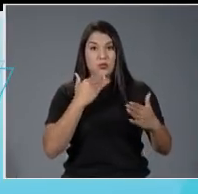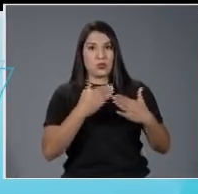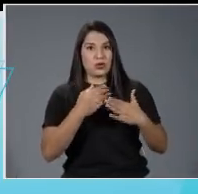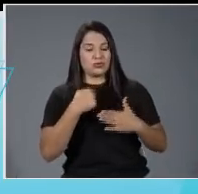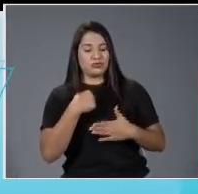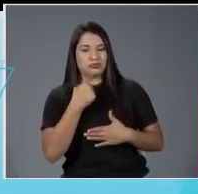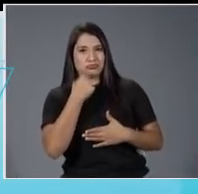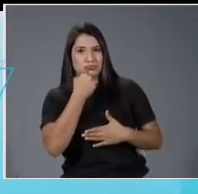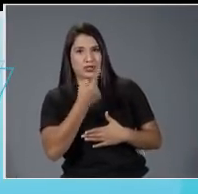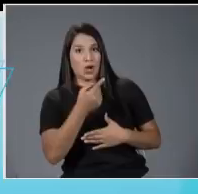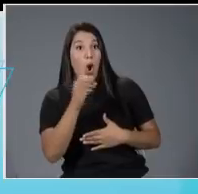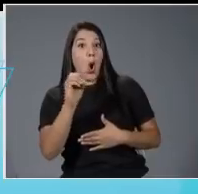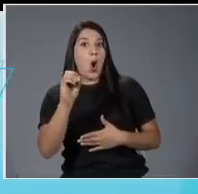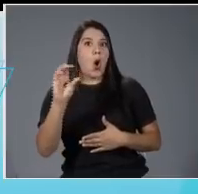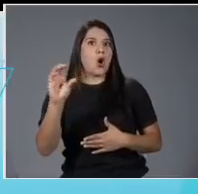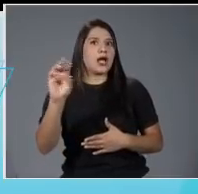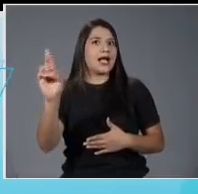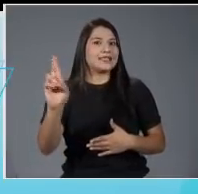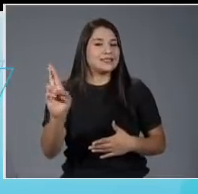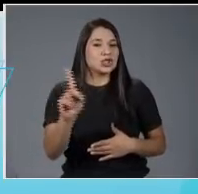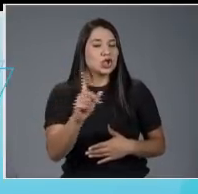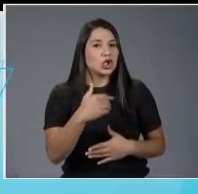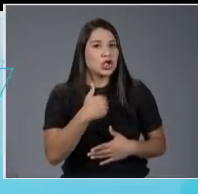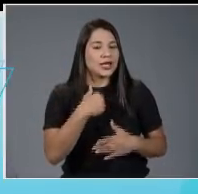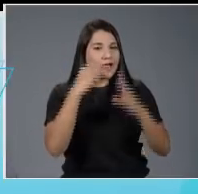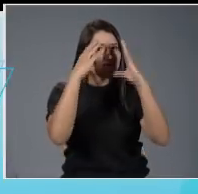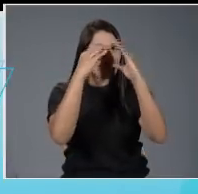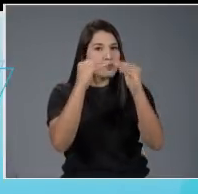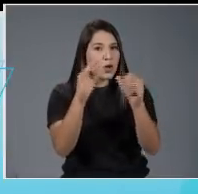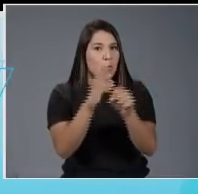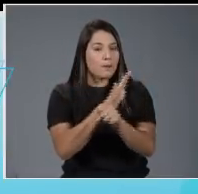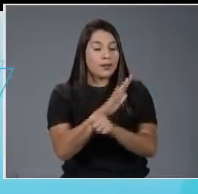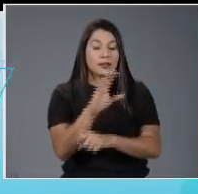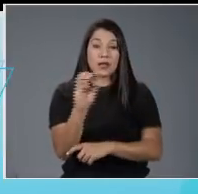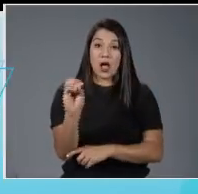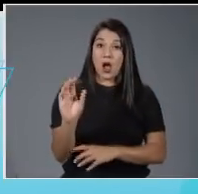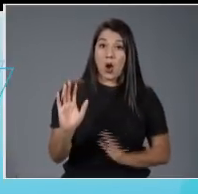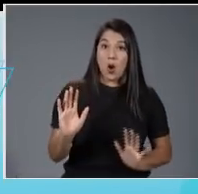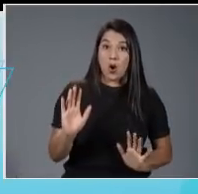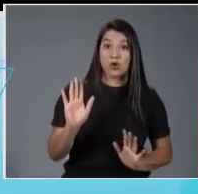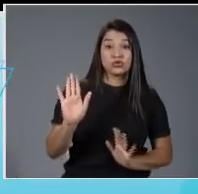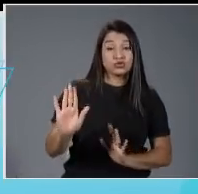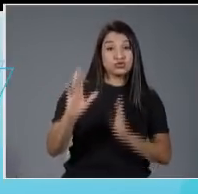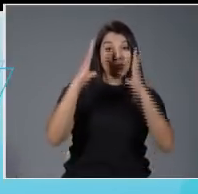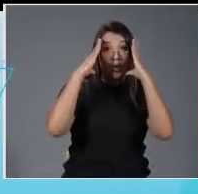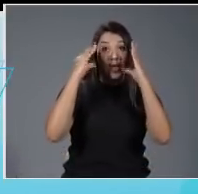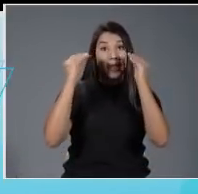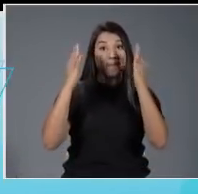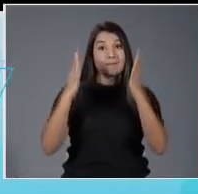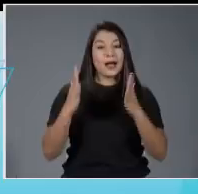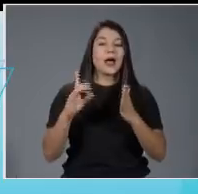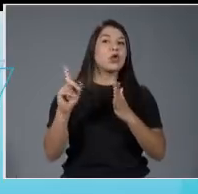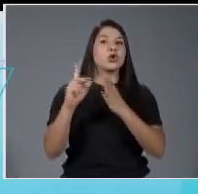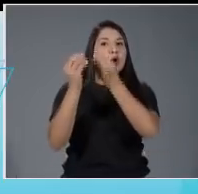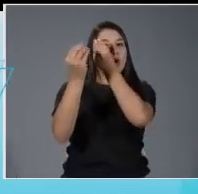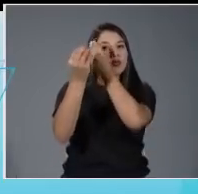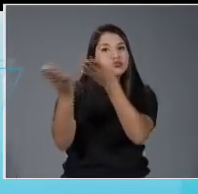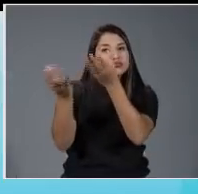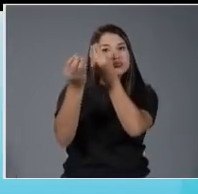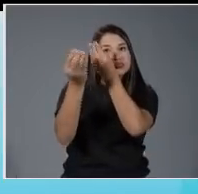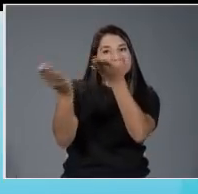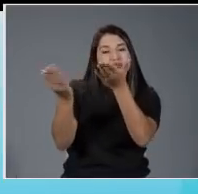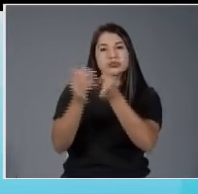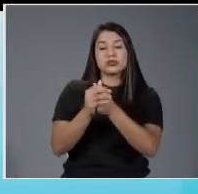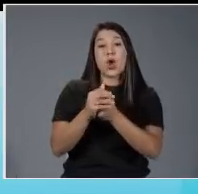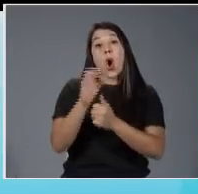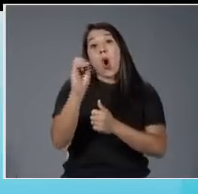o el canciller estaba absolutamente desinformado de esta realidad, o su embajador no lo tuvo al tanto,